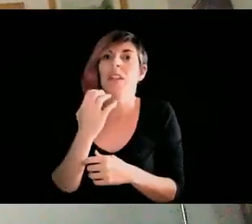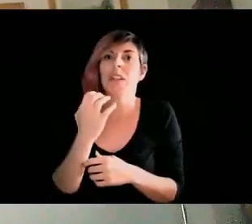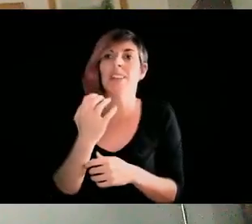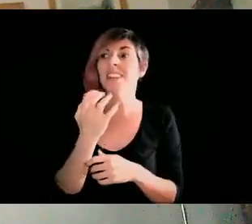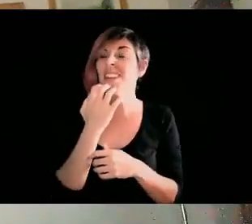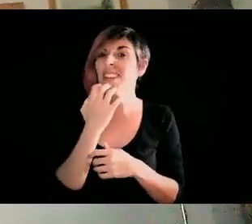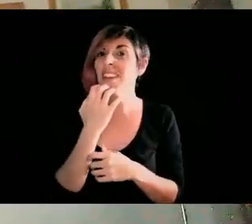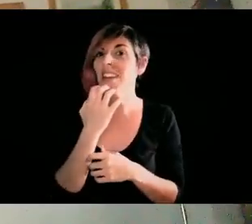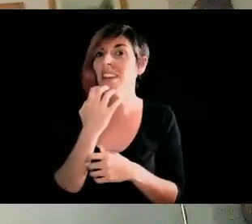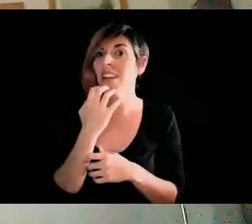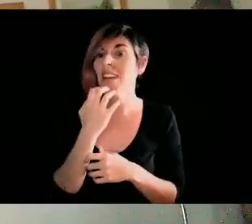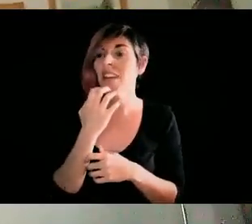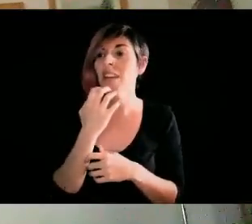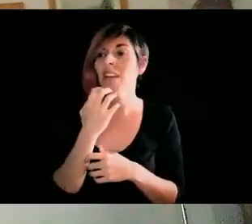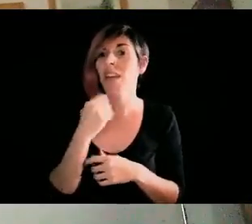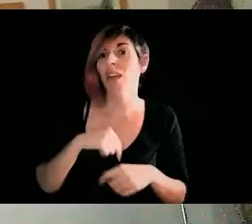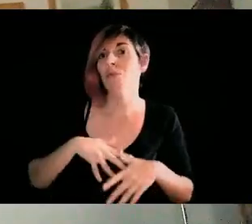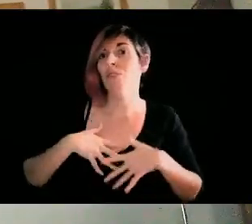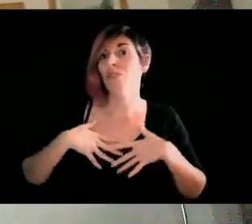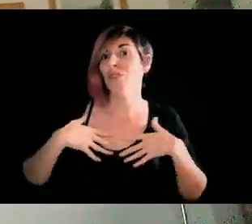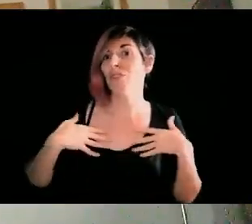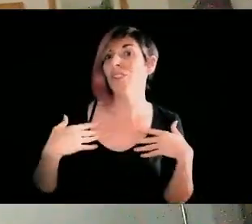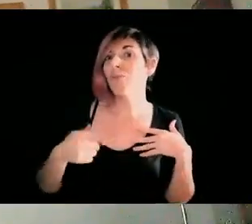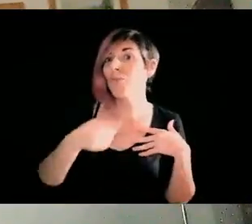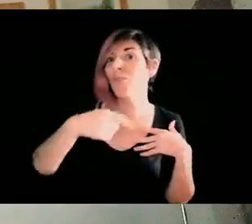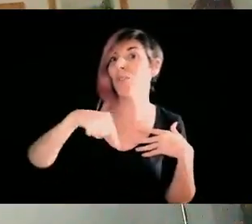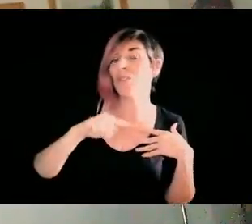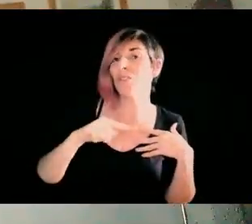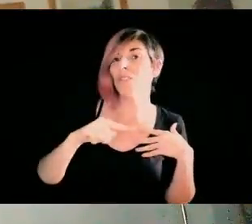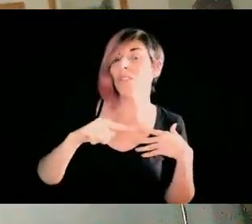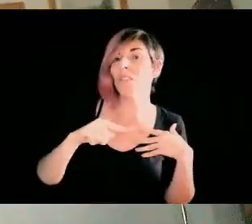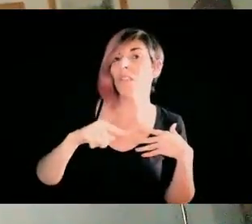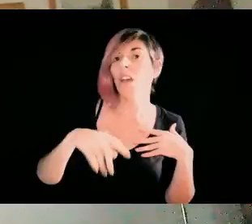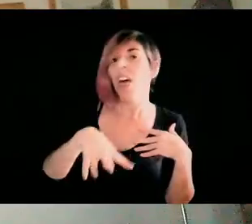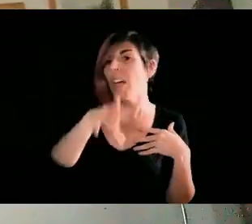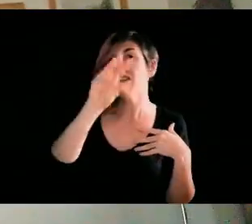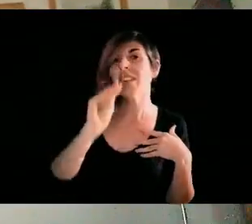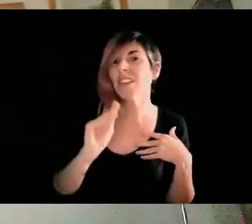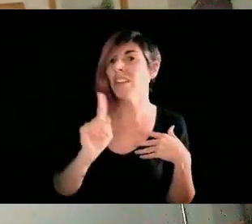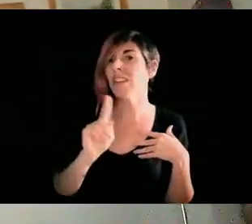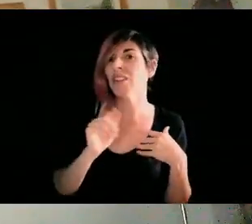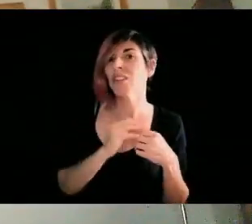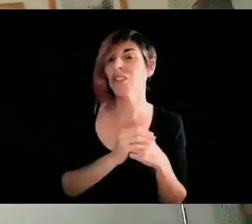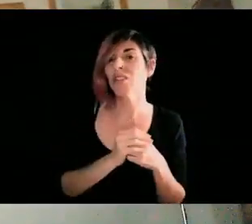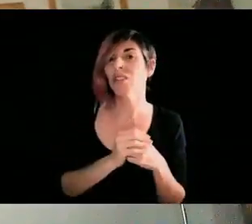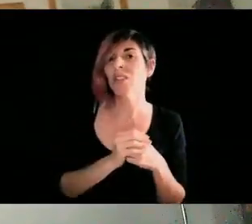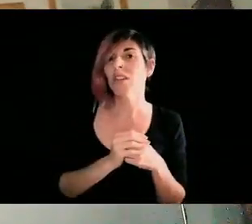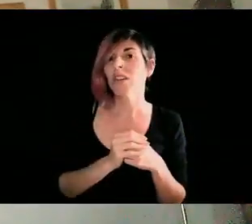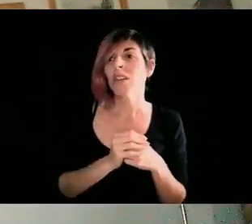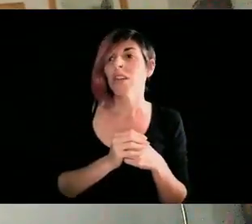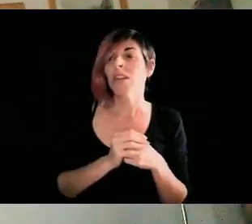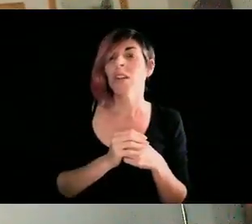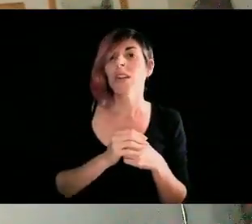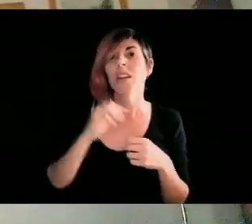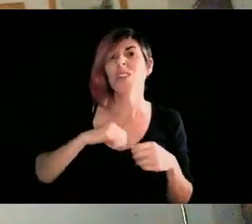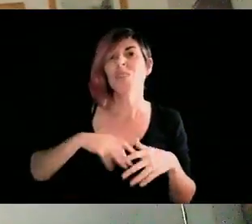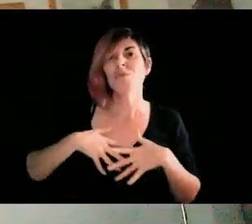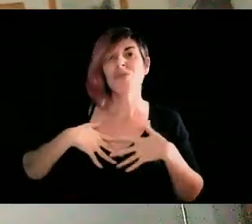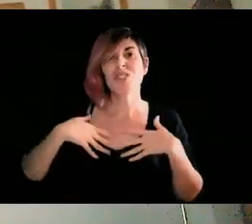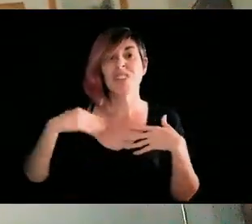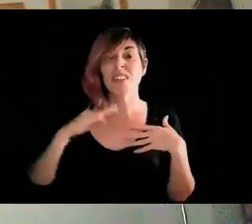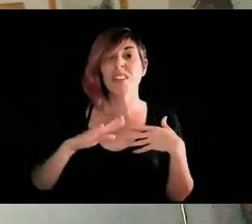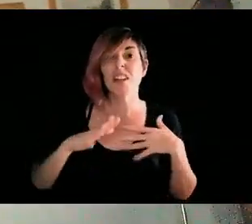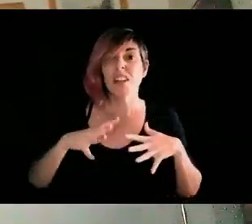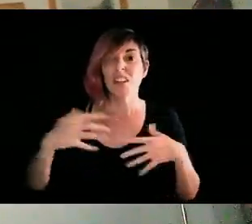no queréis que esas emociones estén ahí, cuando queréis huir de esas emociones, cuando no comprendéis que esas emociones estén